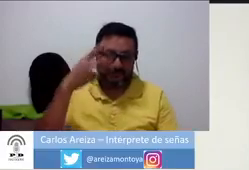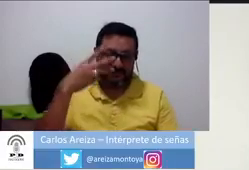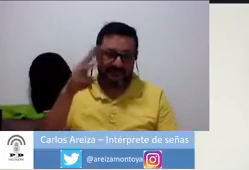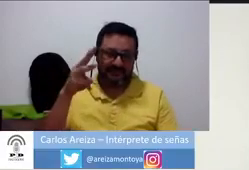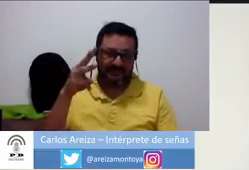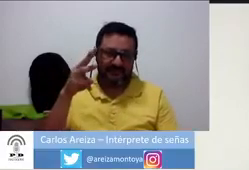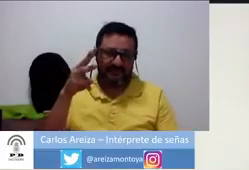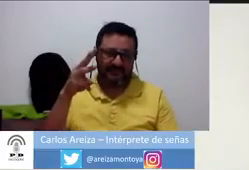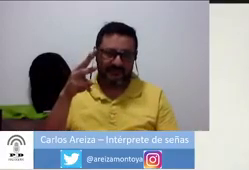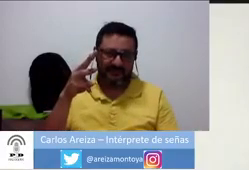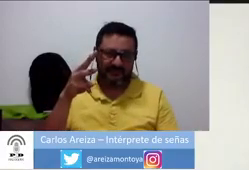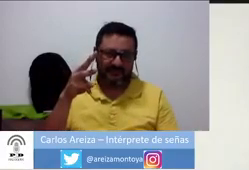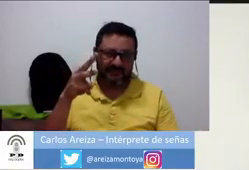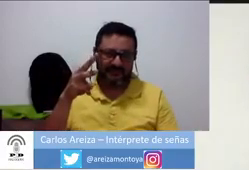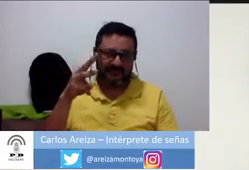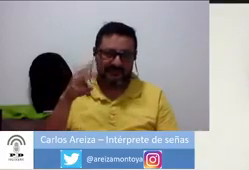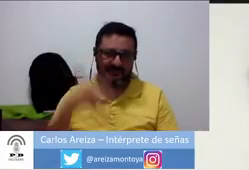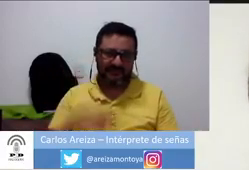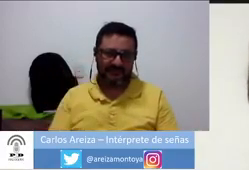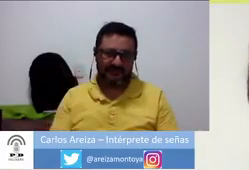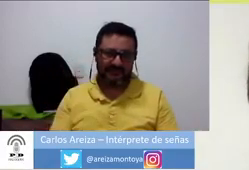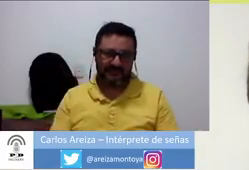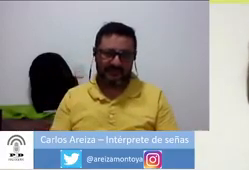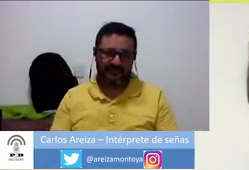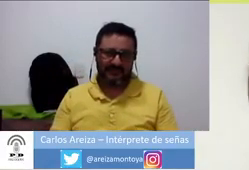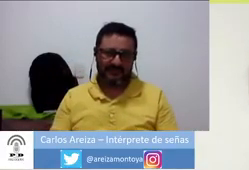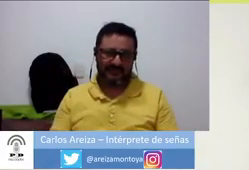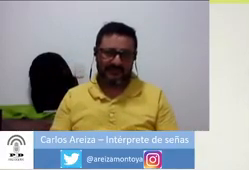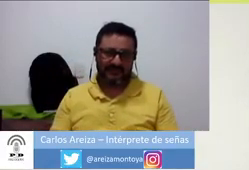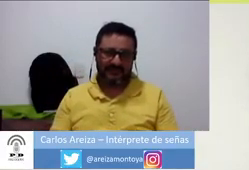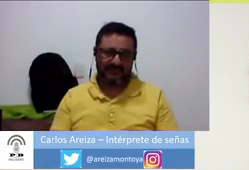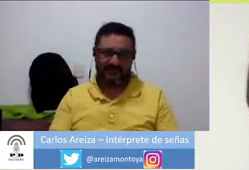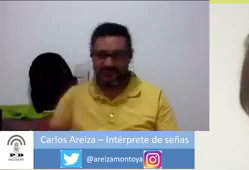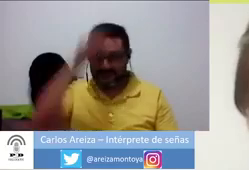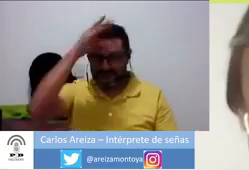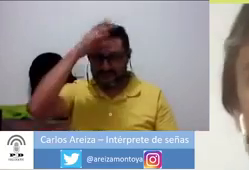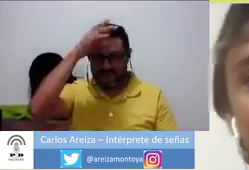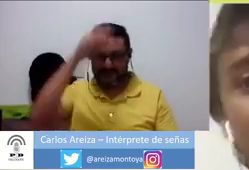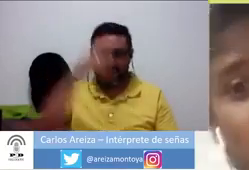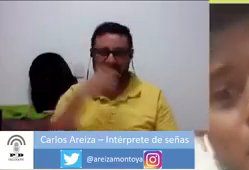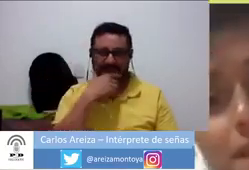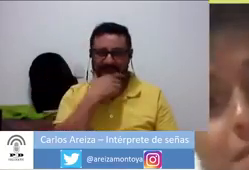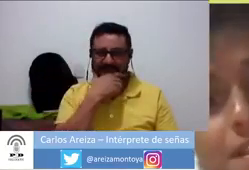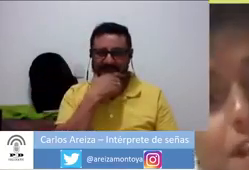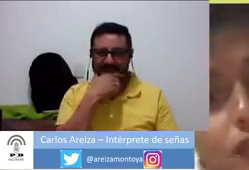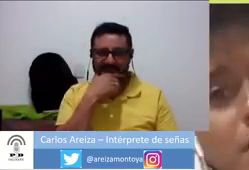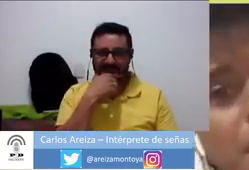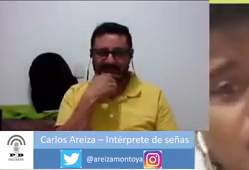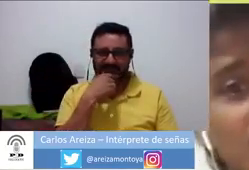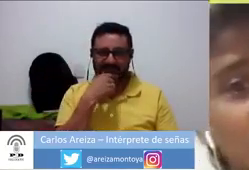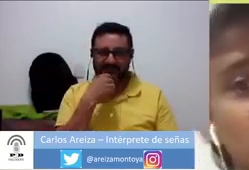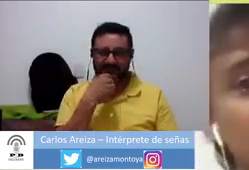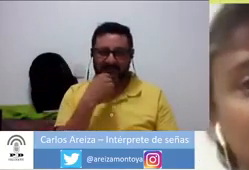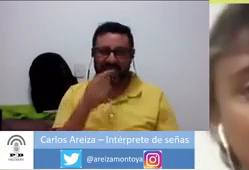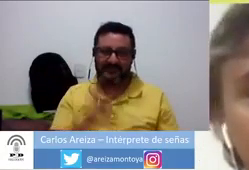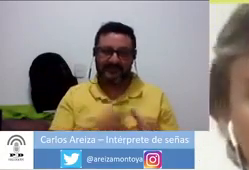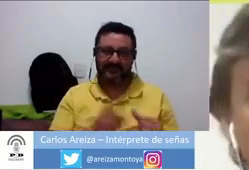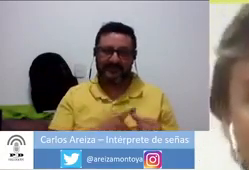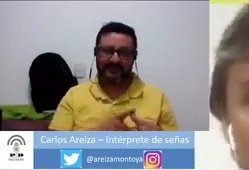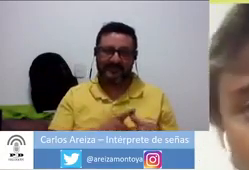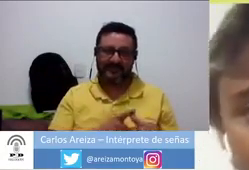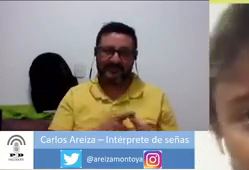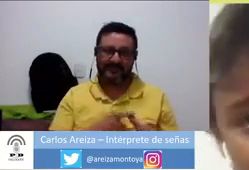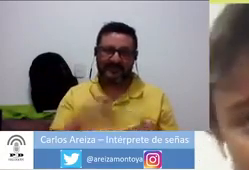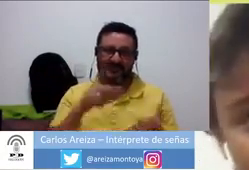O más viejitos. Ay, es que me... En Lima fueron los 2013. Yo empecé mis ciclos olímpicos en el 2010, en los